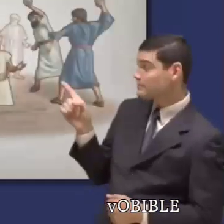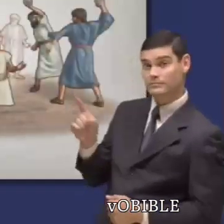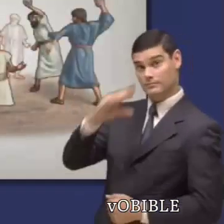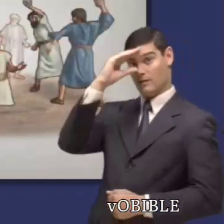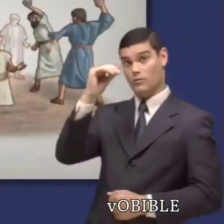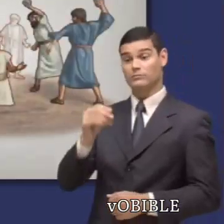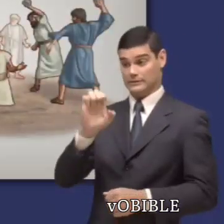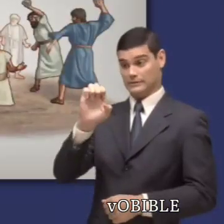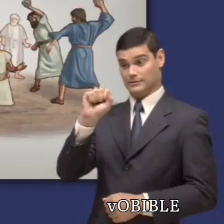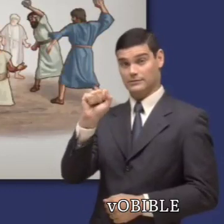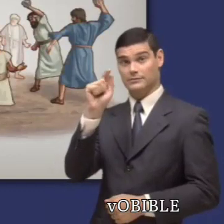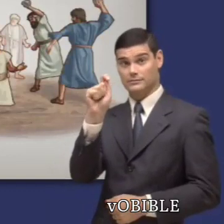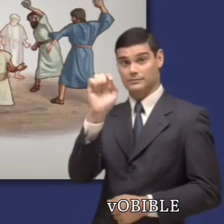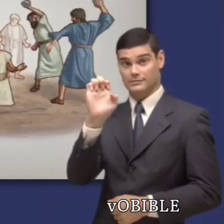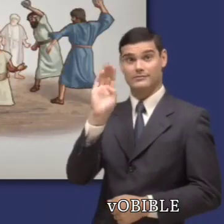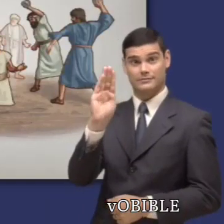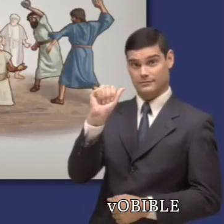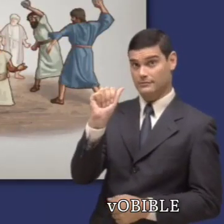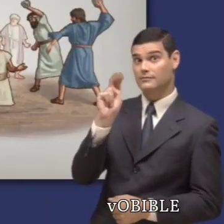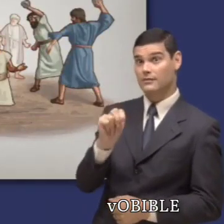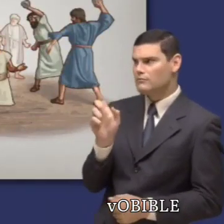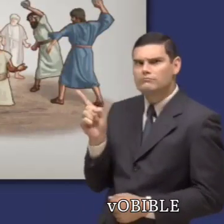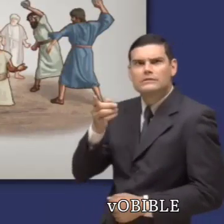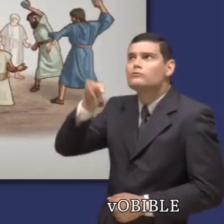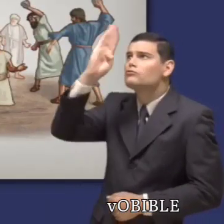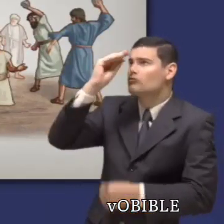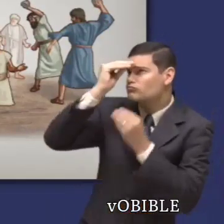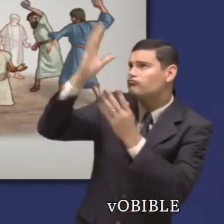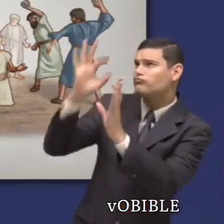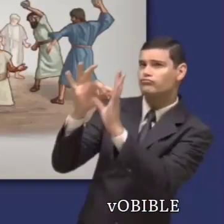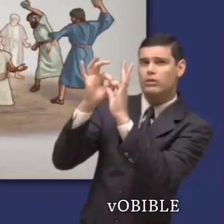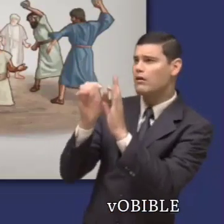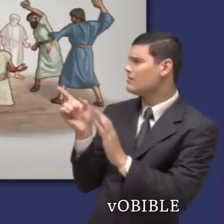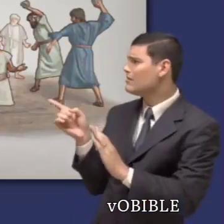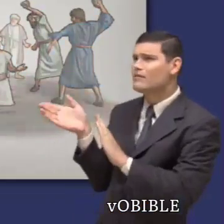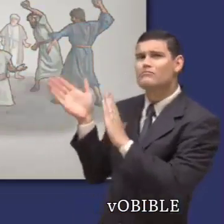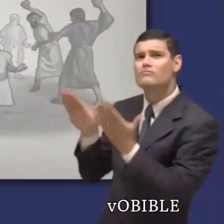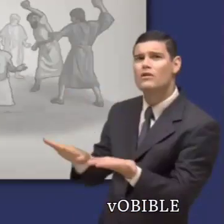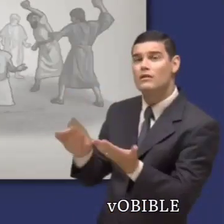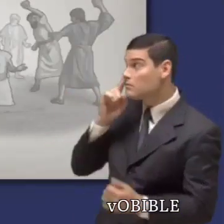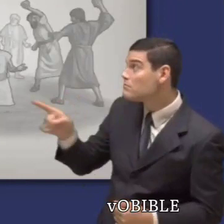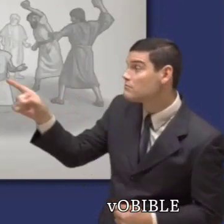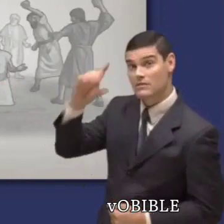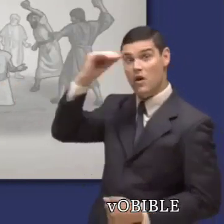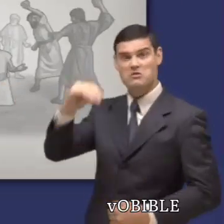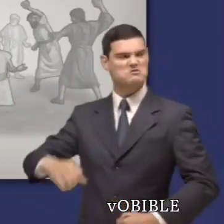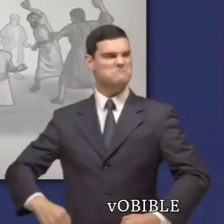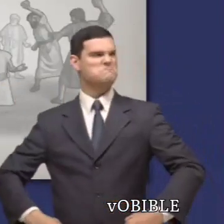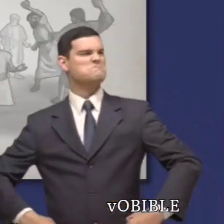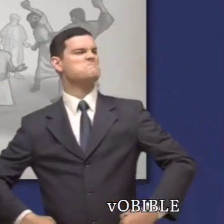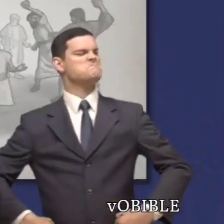De hecho, Esteban, uno de los primeros cristianos, es asesinado por su fe. Un hombre llamado